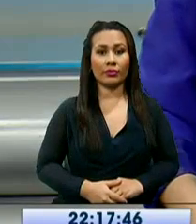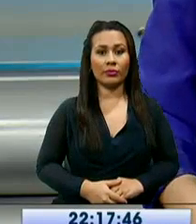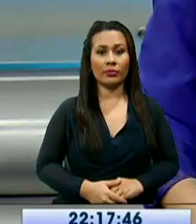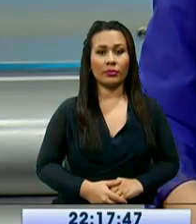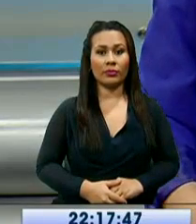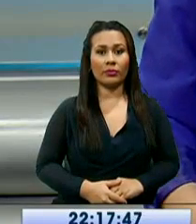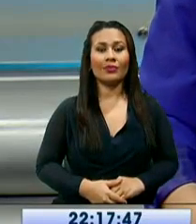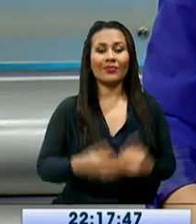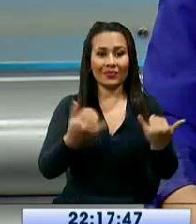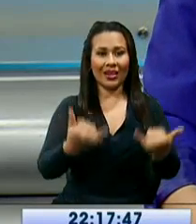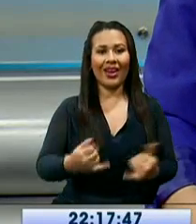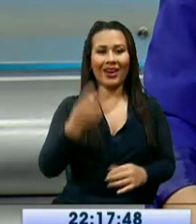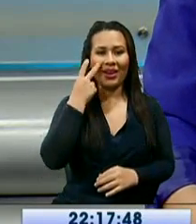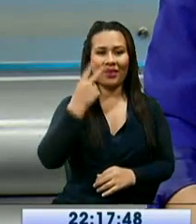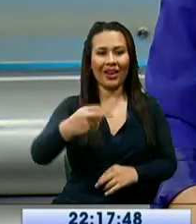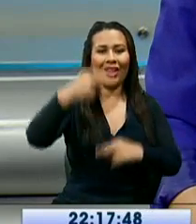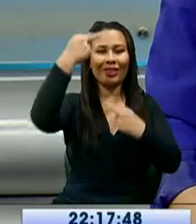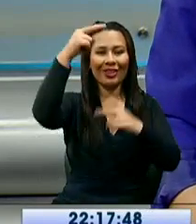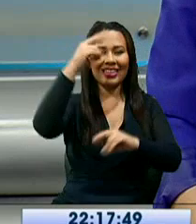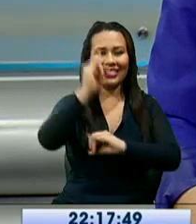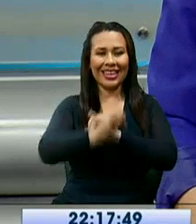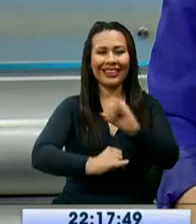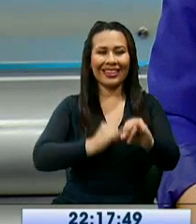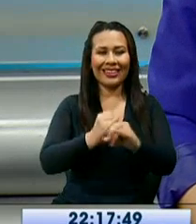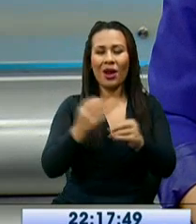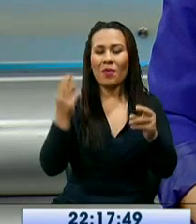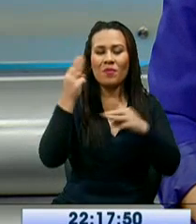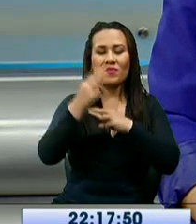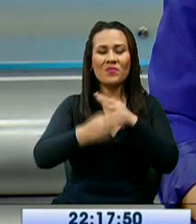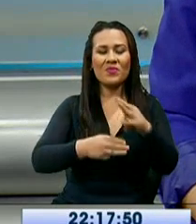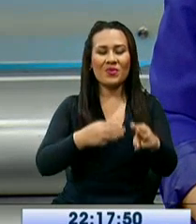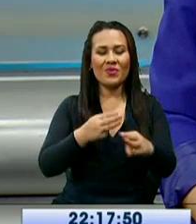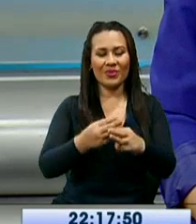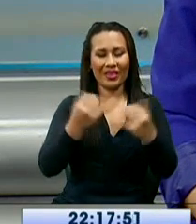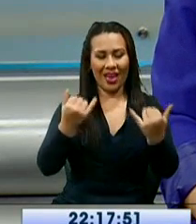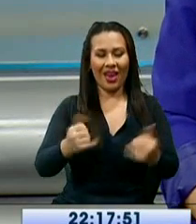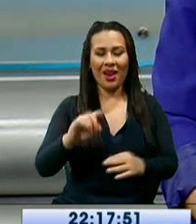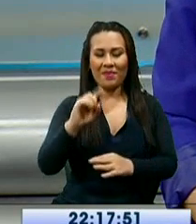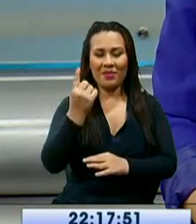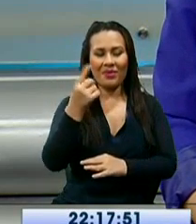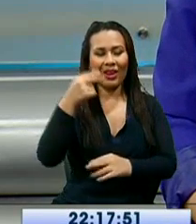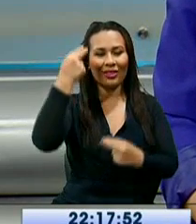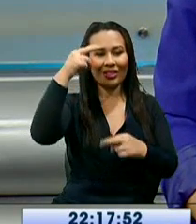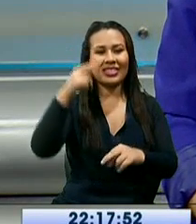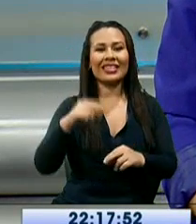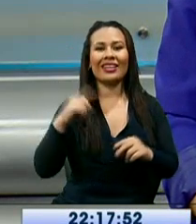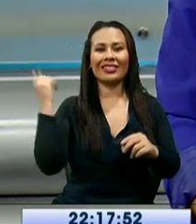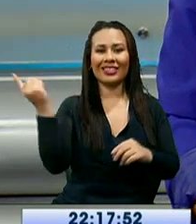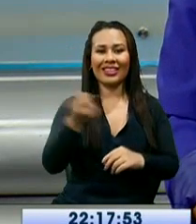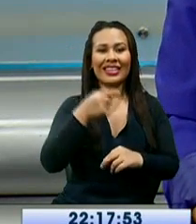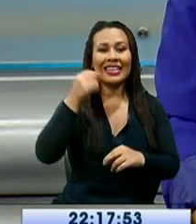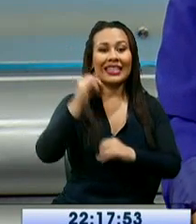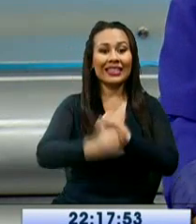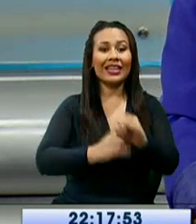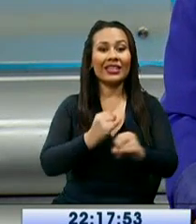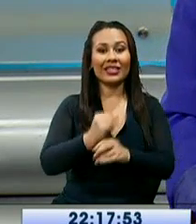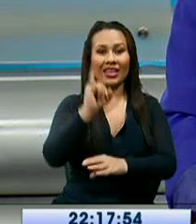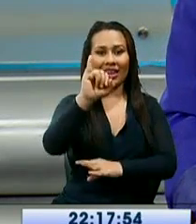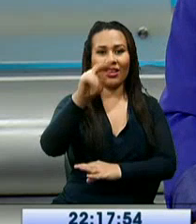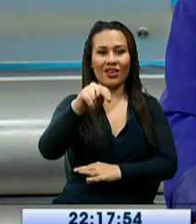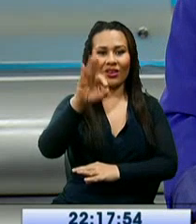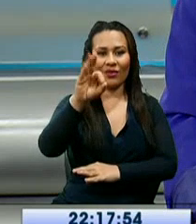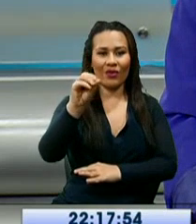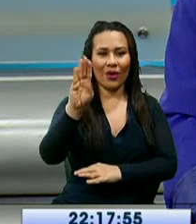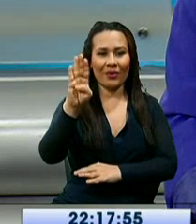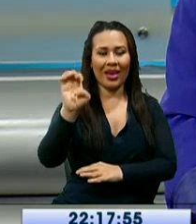que se levantó el receso legislativo por tratarse de un proyecto de ley de carácter económico urgente. La Comisión de los Derechos de los Trabajadores tendrá la